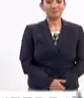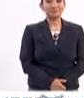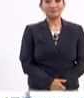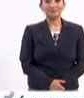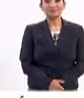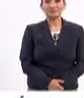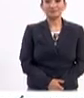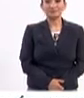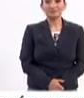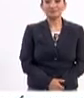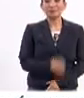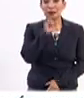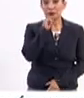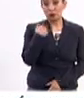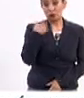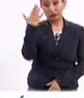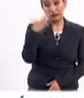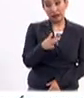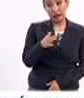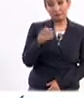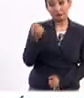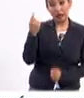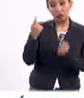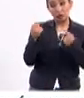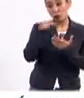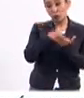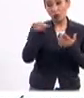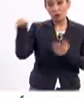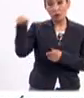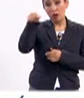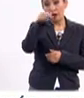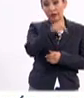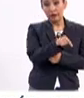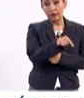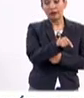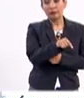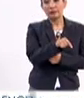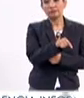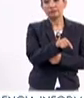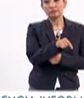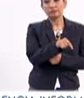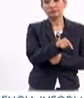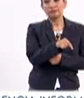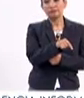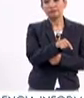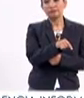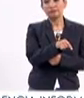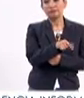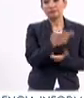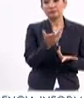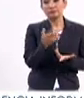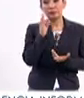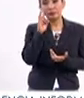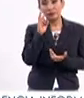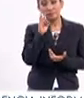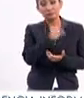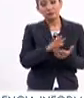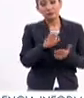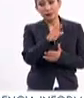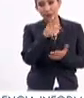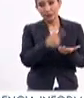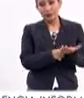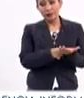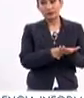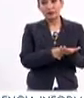además, por lo que he entendido, varias trincheras desde esta que se está abriendo, esta dirección que está abriendo en la Secretaría